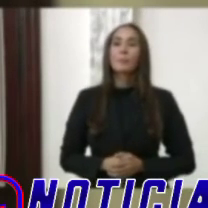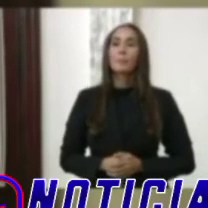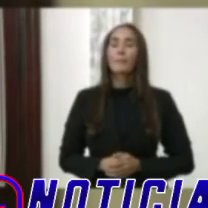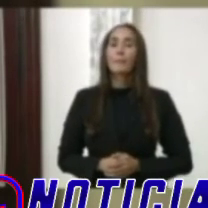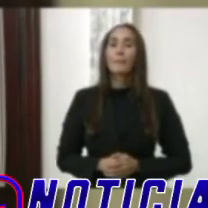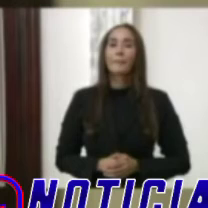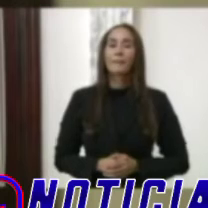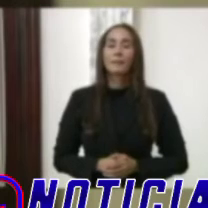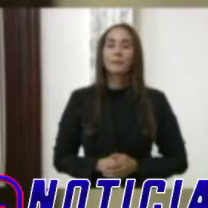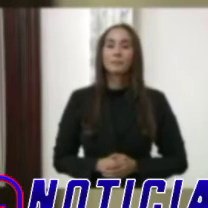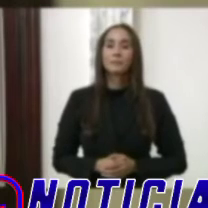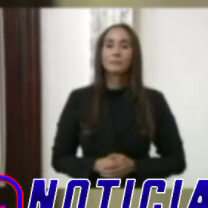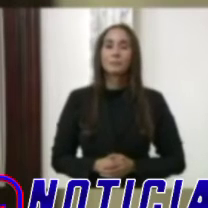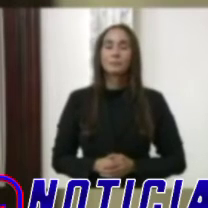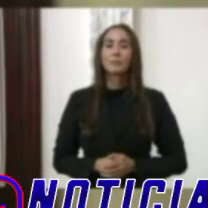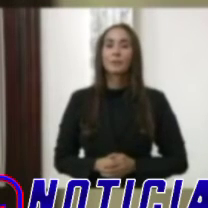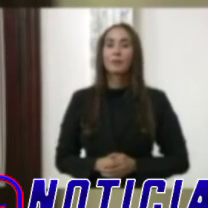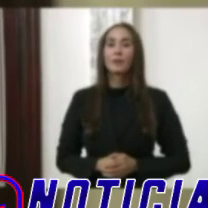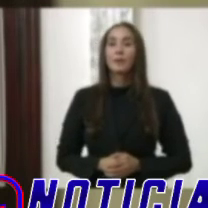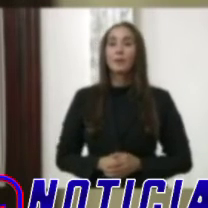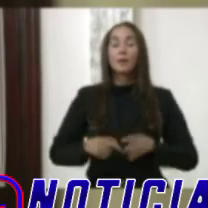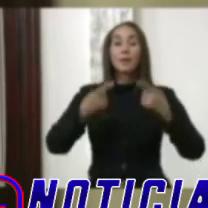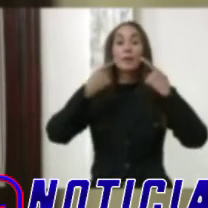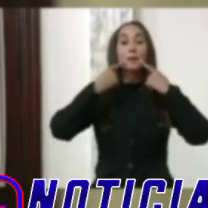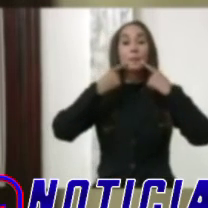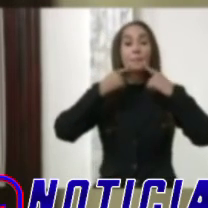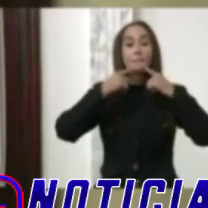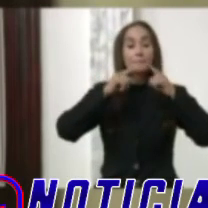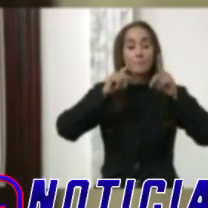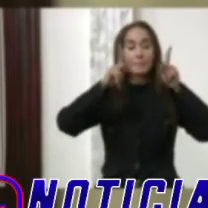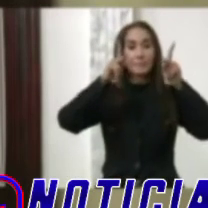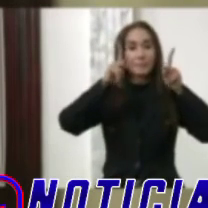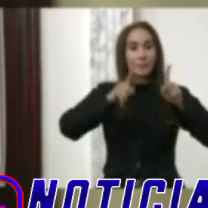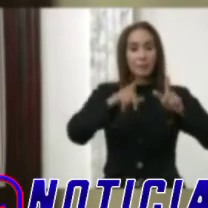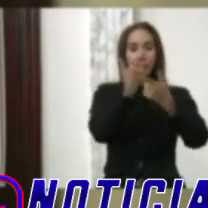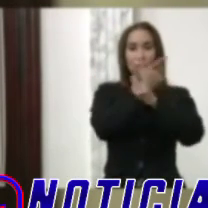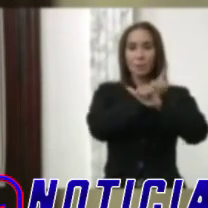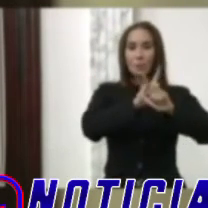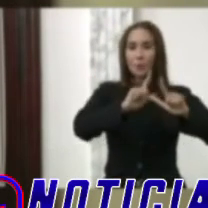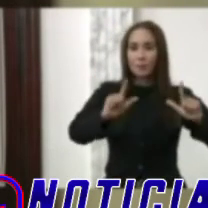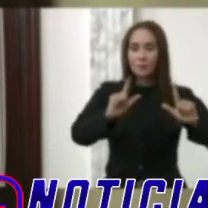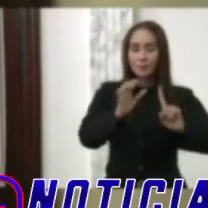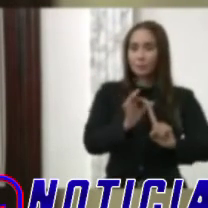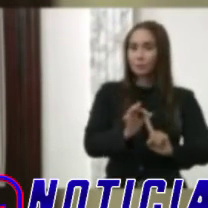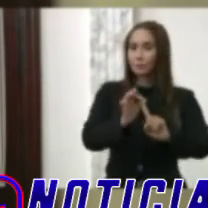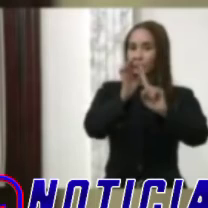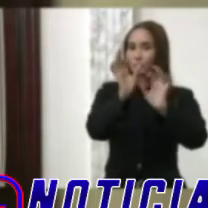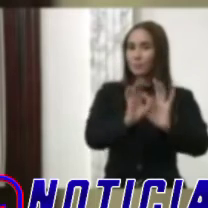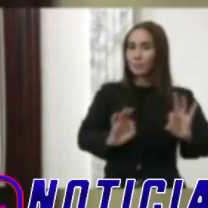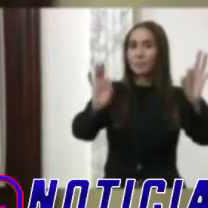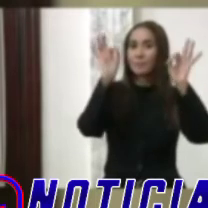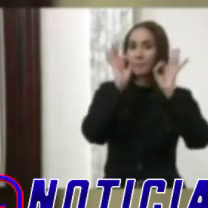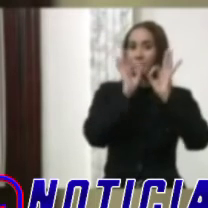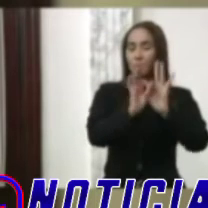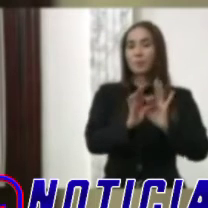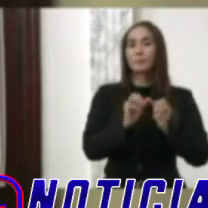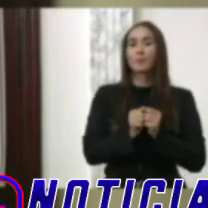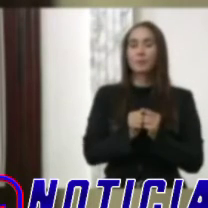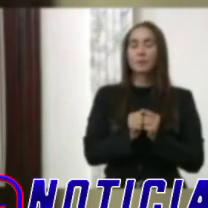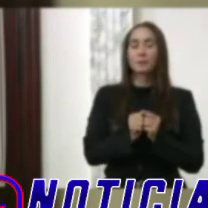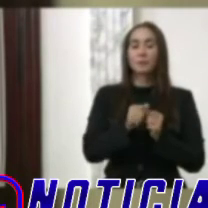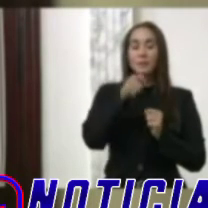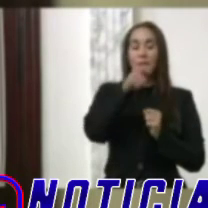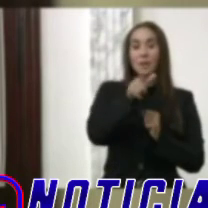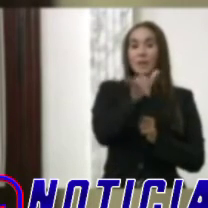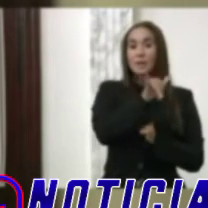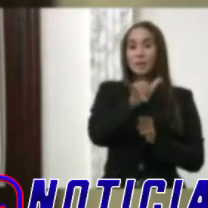noticia. El periodismo libre es un engranaje esencial de los sistemas democráticos, de la misma forma